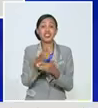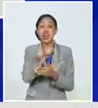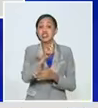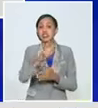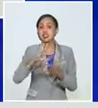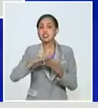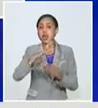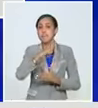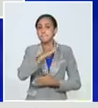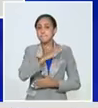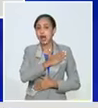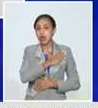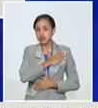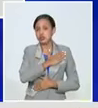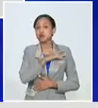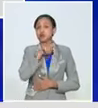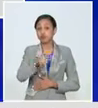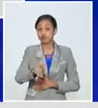que tuvimos